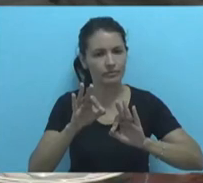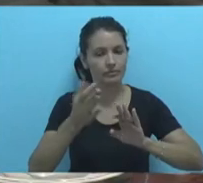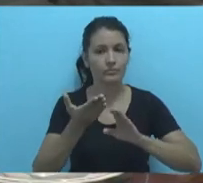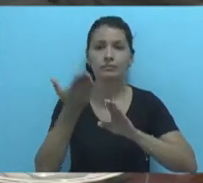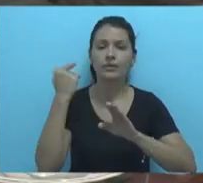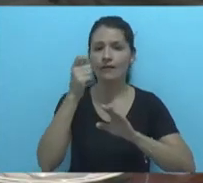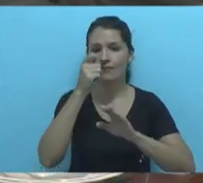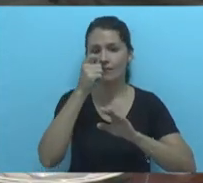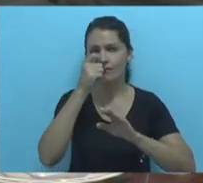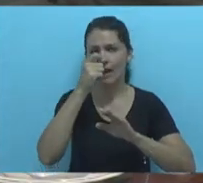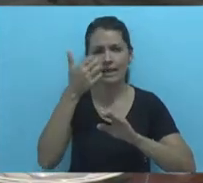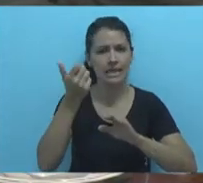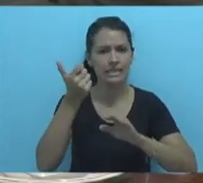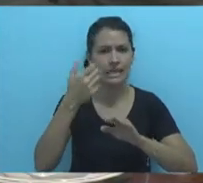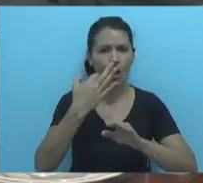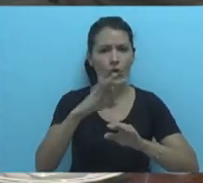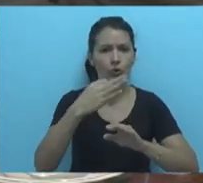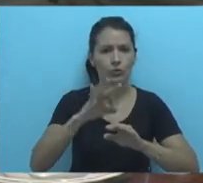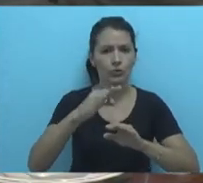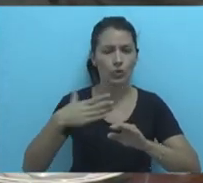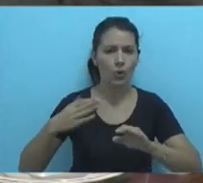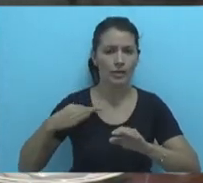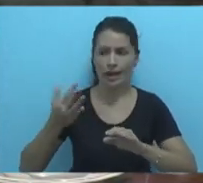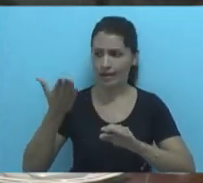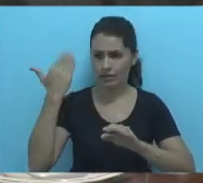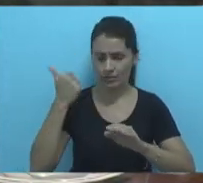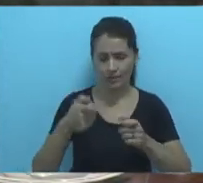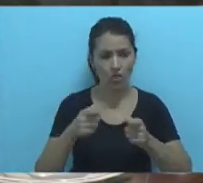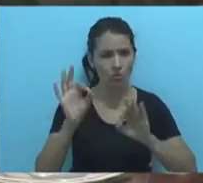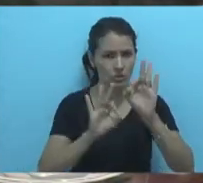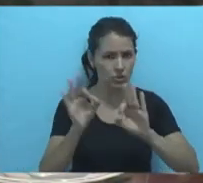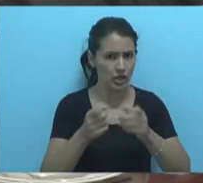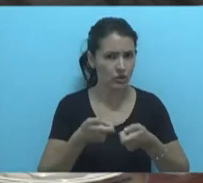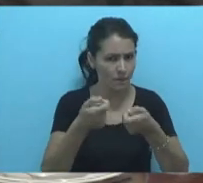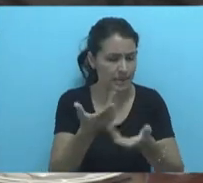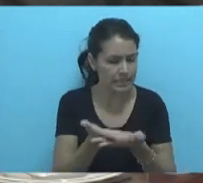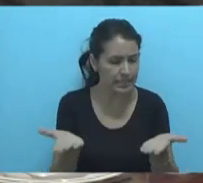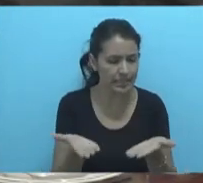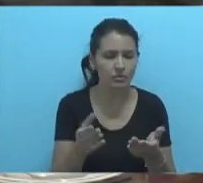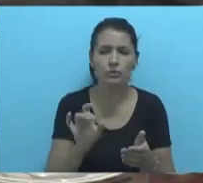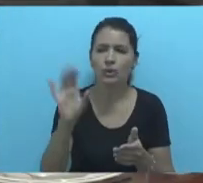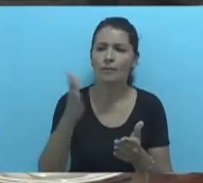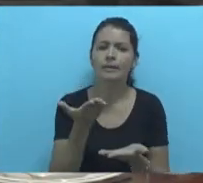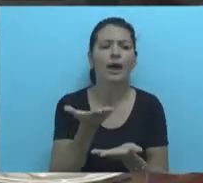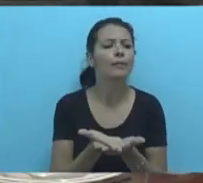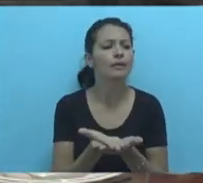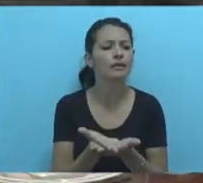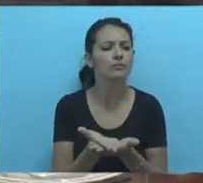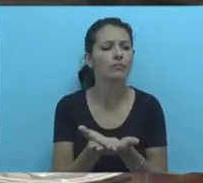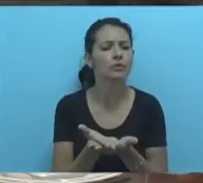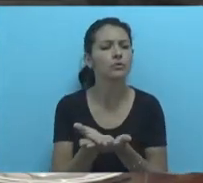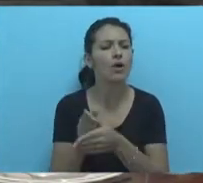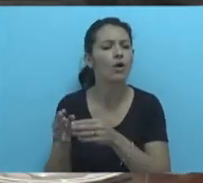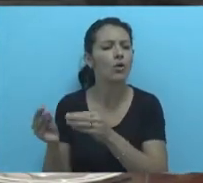el 26 de octubre del año 2021, donde humildemente le pedimos a todos los